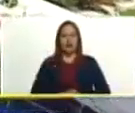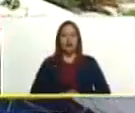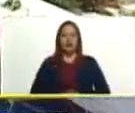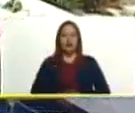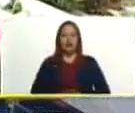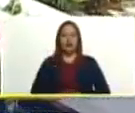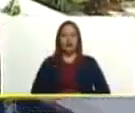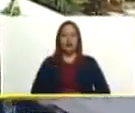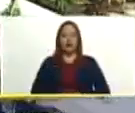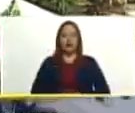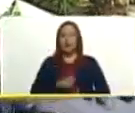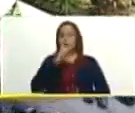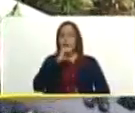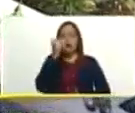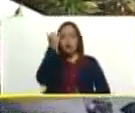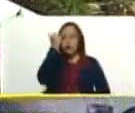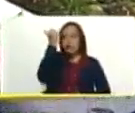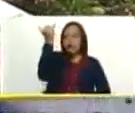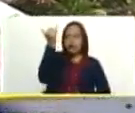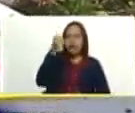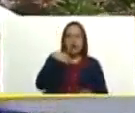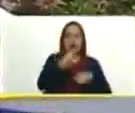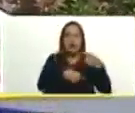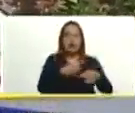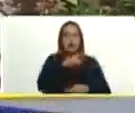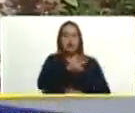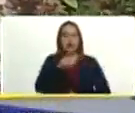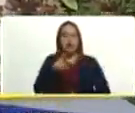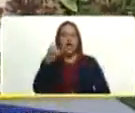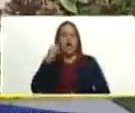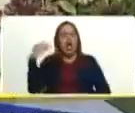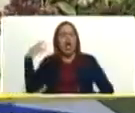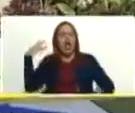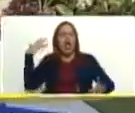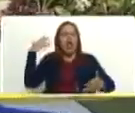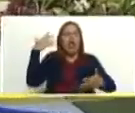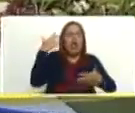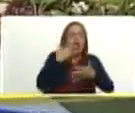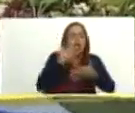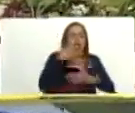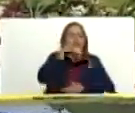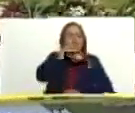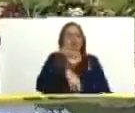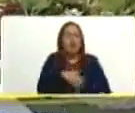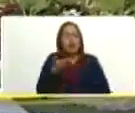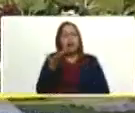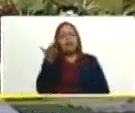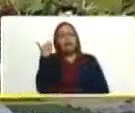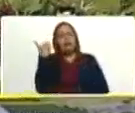no solamente surgió en el siglo XXI, hay una larga historia anterior.